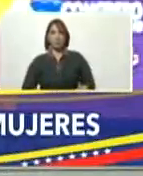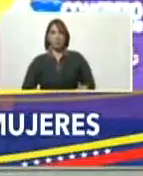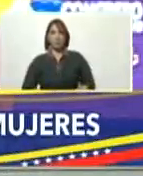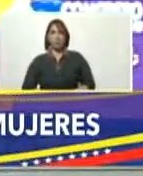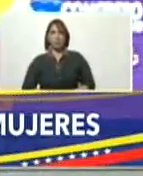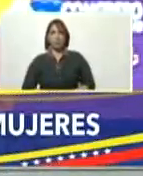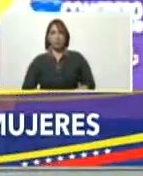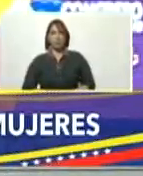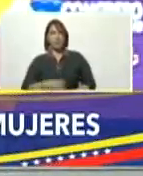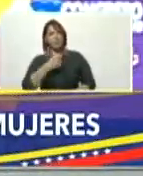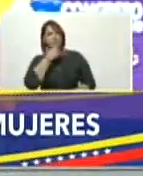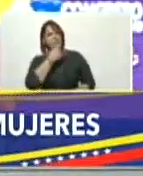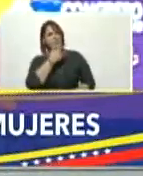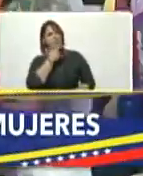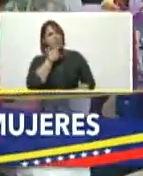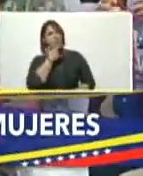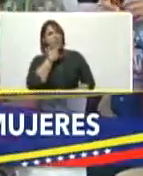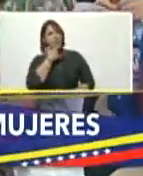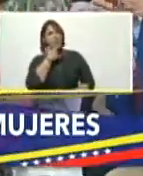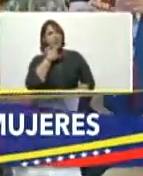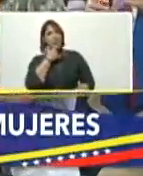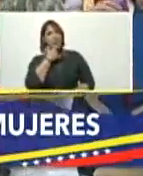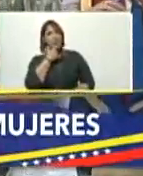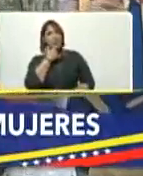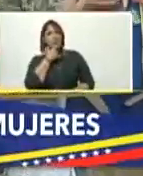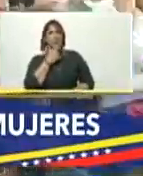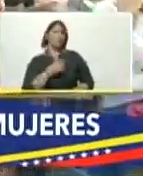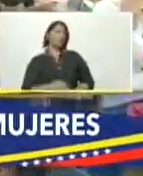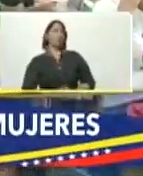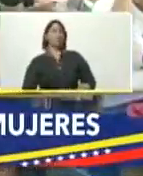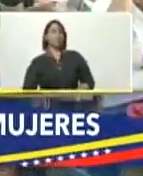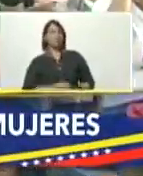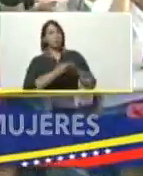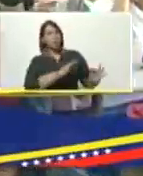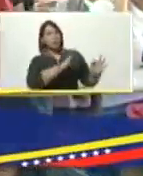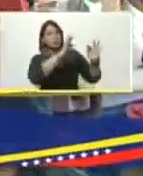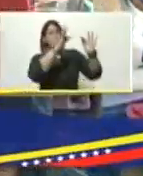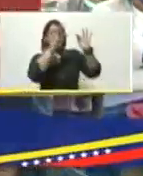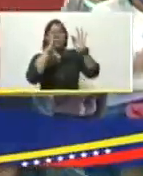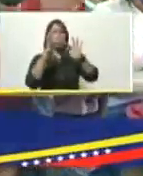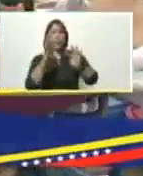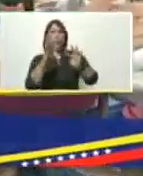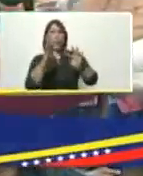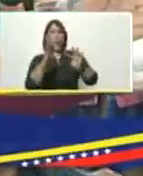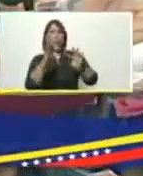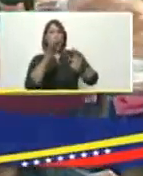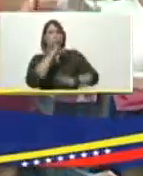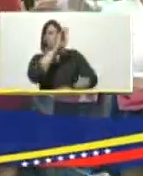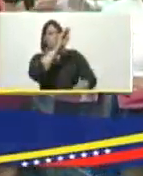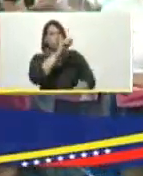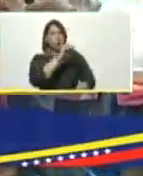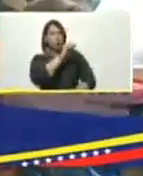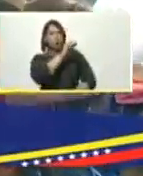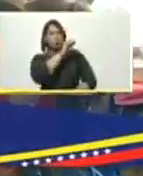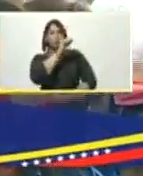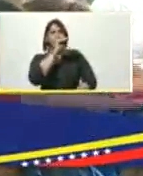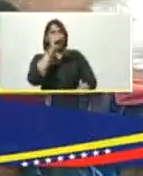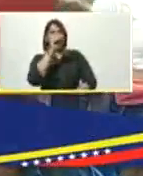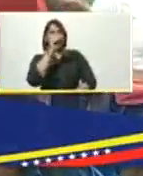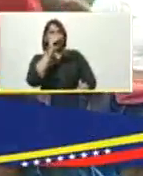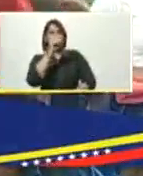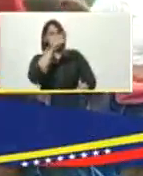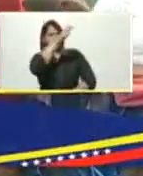Heredar esa bendición de